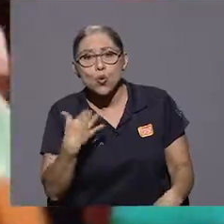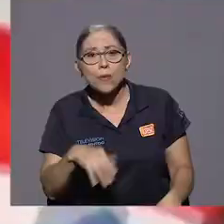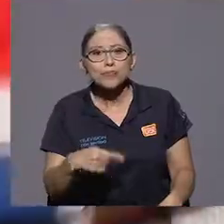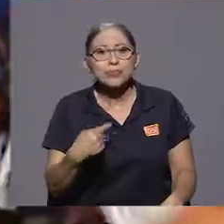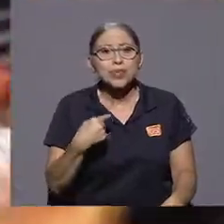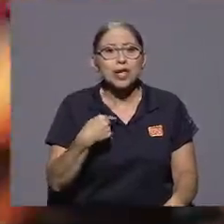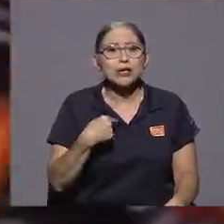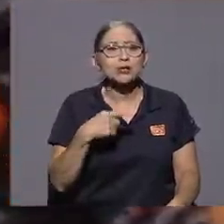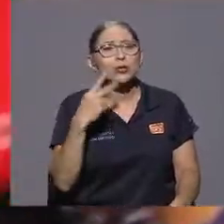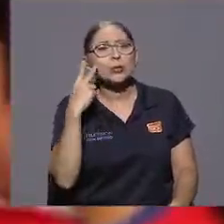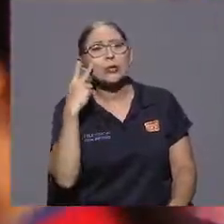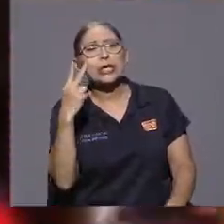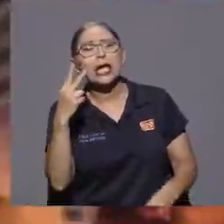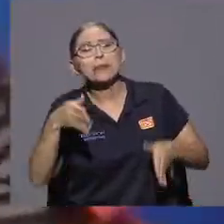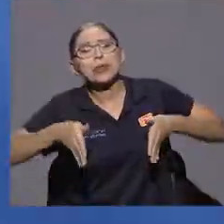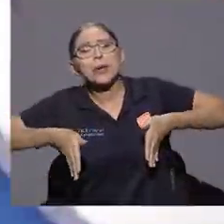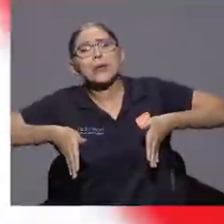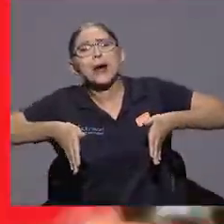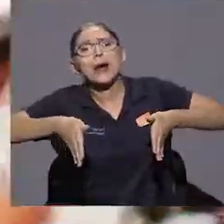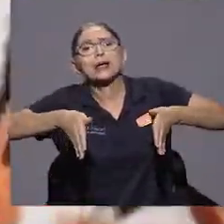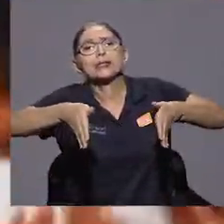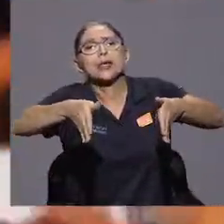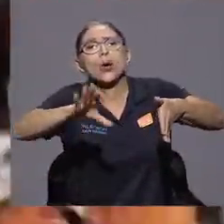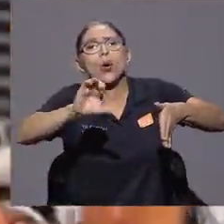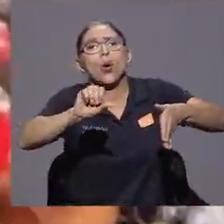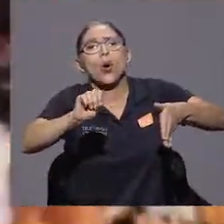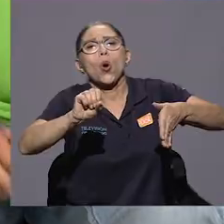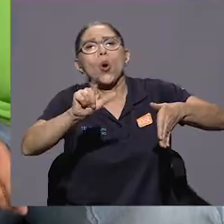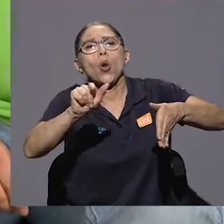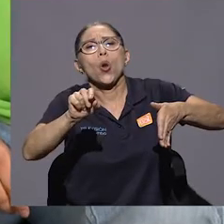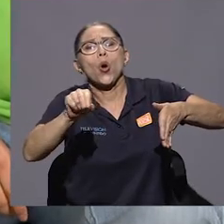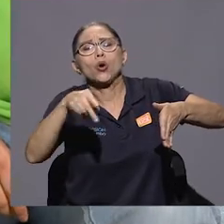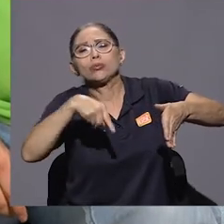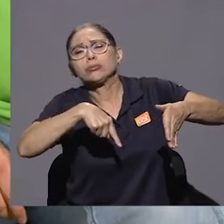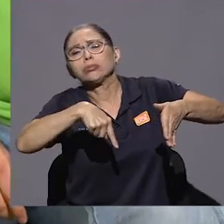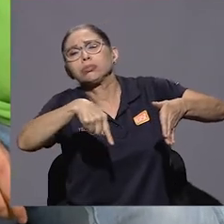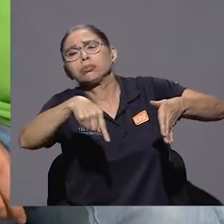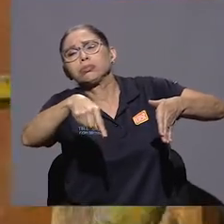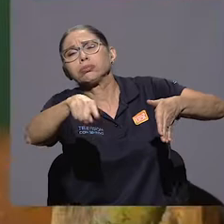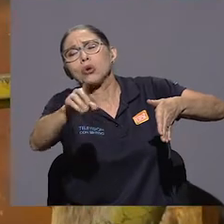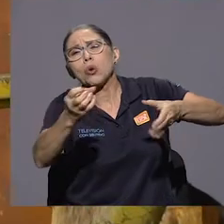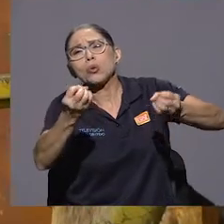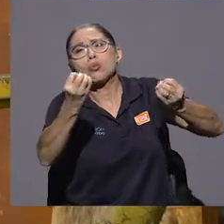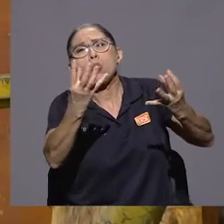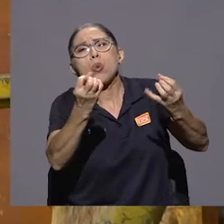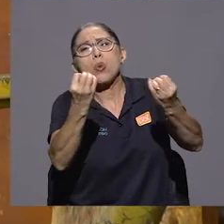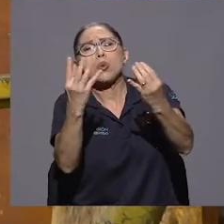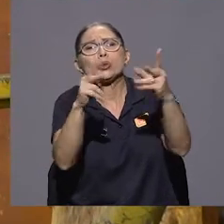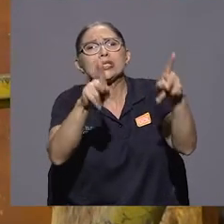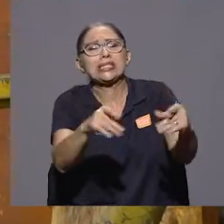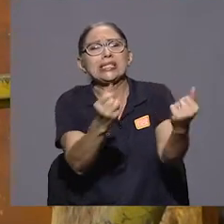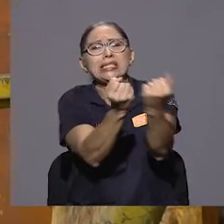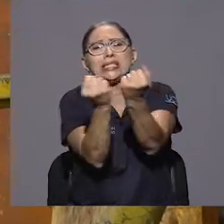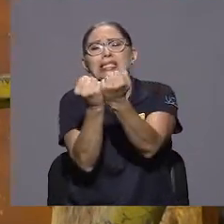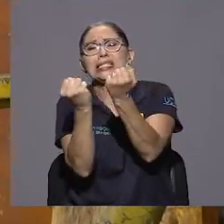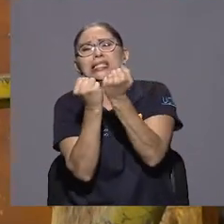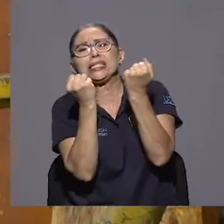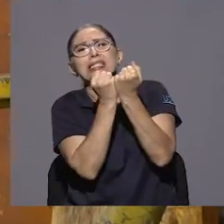Y uno veía hacia lo largo del paseo Colón, ¿verdad? Y había una increíble cantidad de gente, y la gente en los techos del